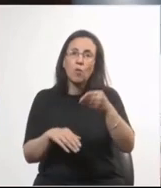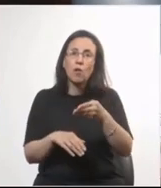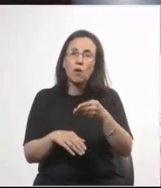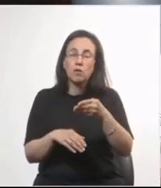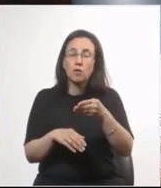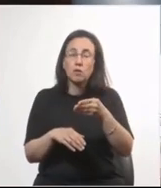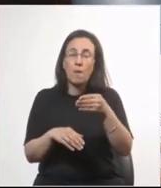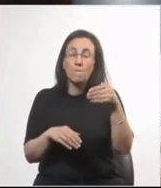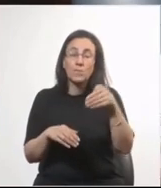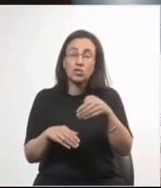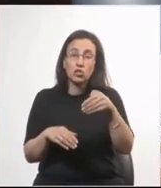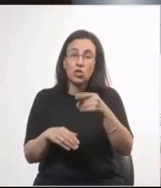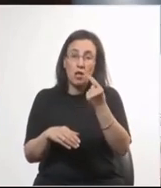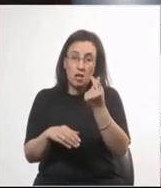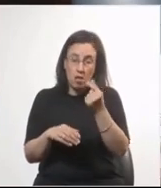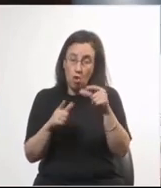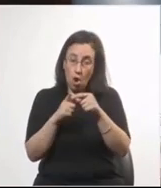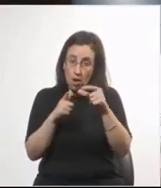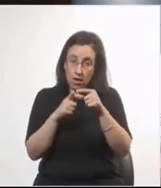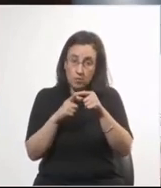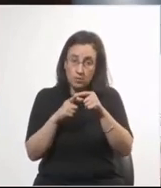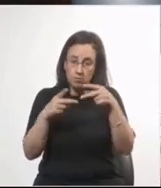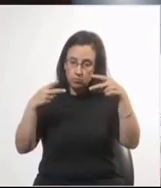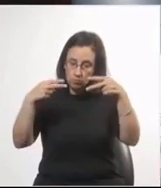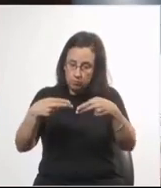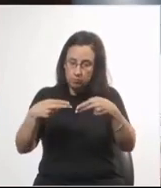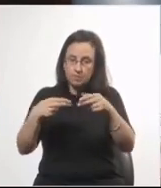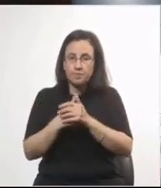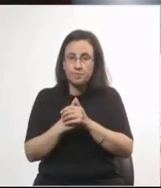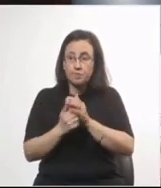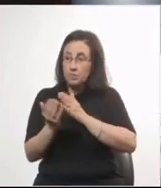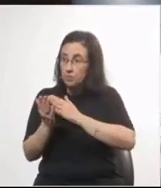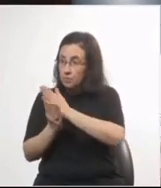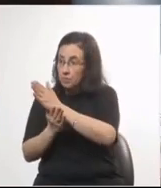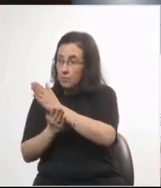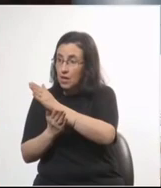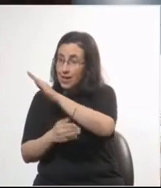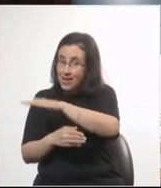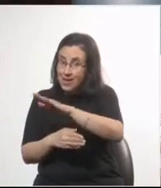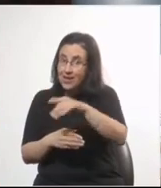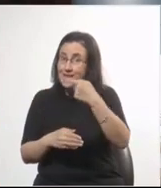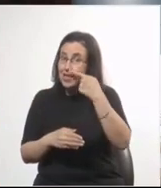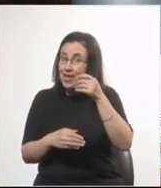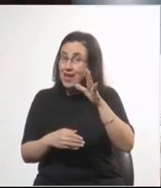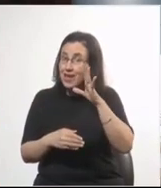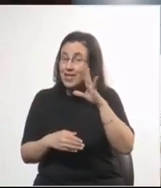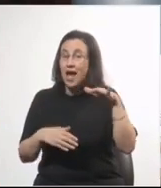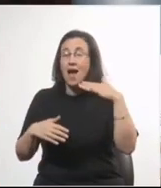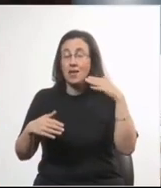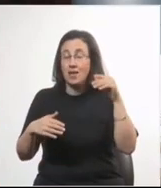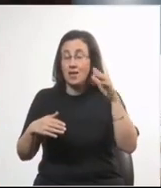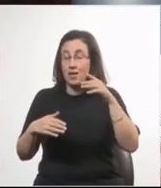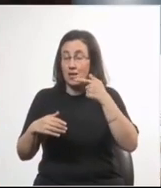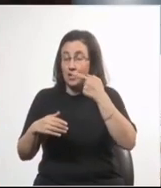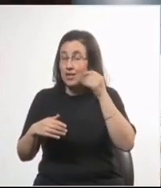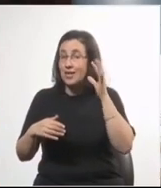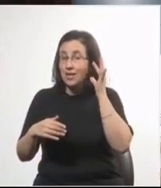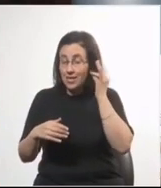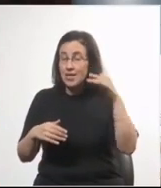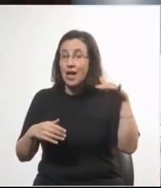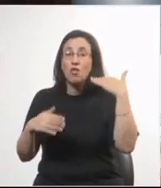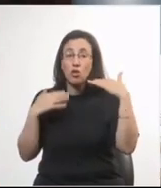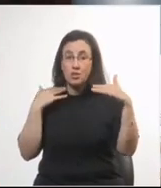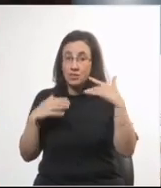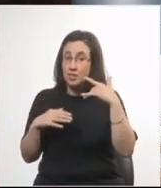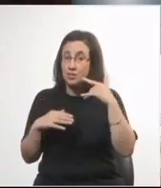de dólares. Y también sabemos que no fueron para las niñas, niños y adolescentes, porque el INAU y el INISA sumados